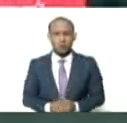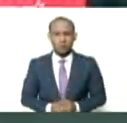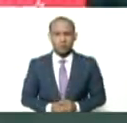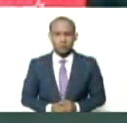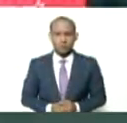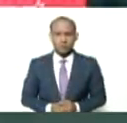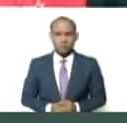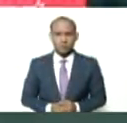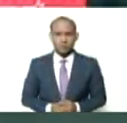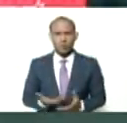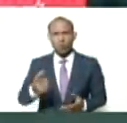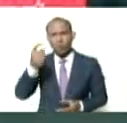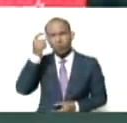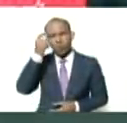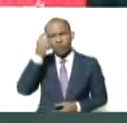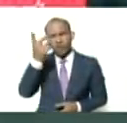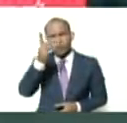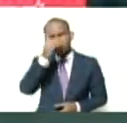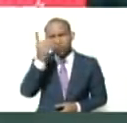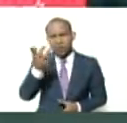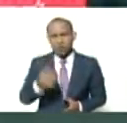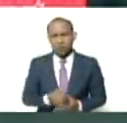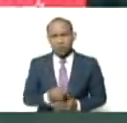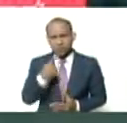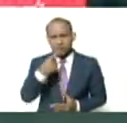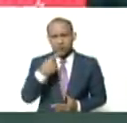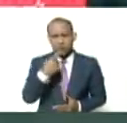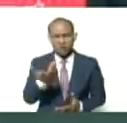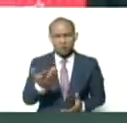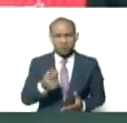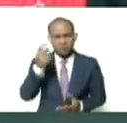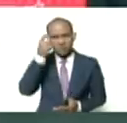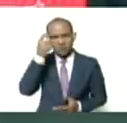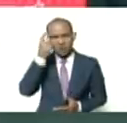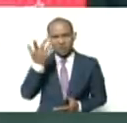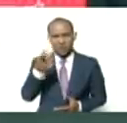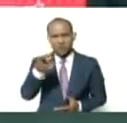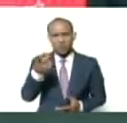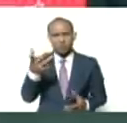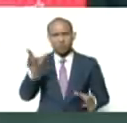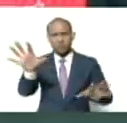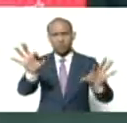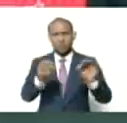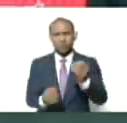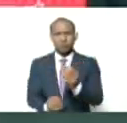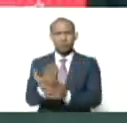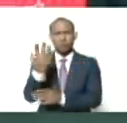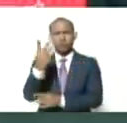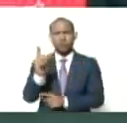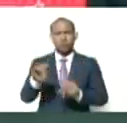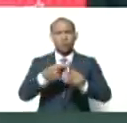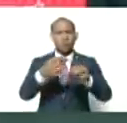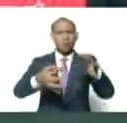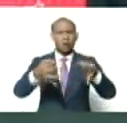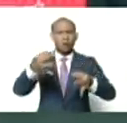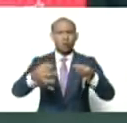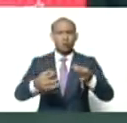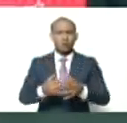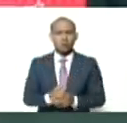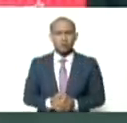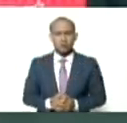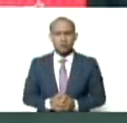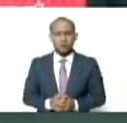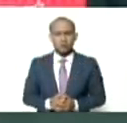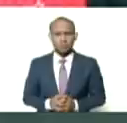Ah, ¿cuál es la fecha, Diosdado? Pero dilo, dilo, ¿cuál es la fecha que ellos toman de fundación de Primero Justicia? La fecha del